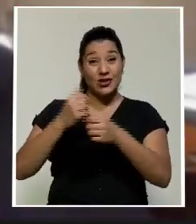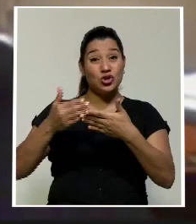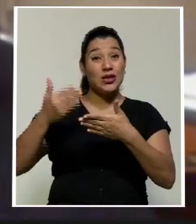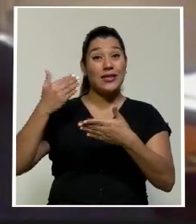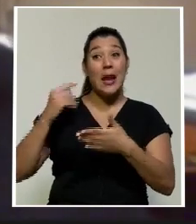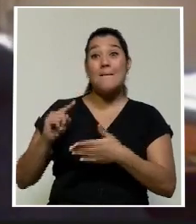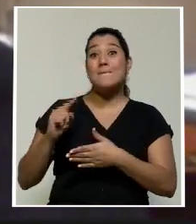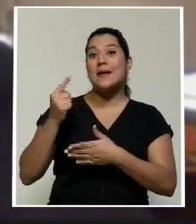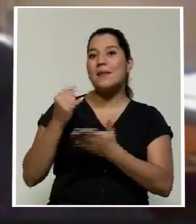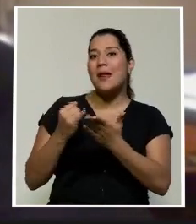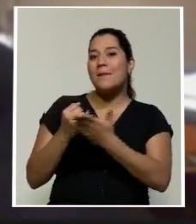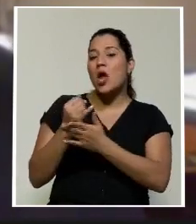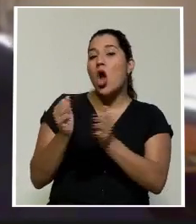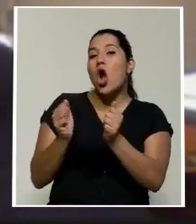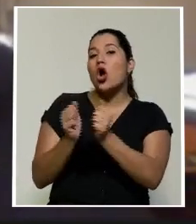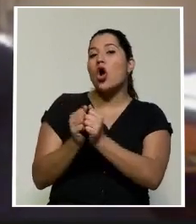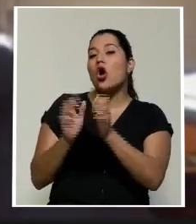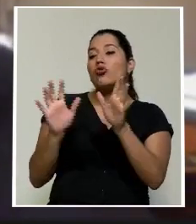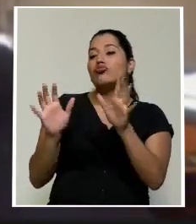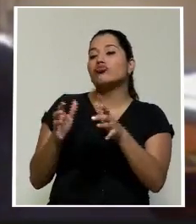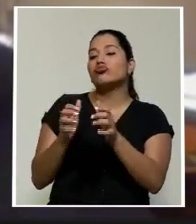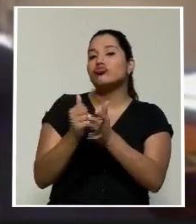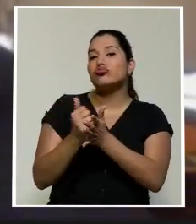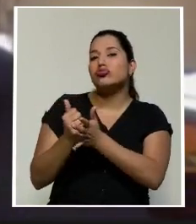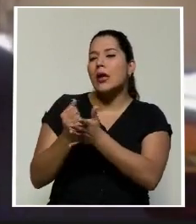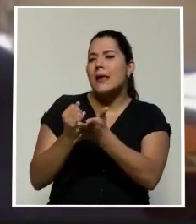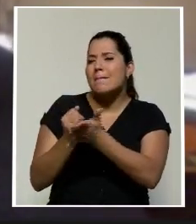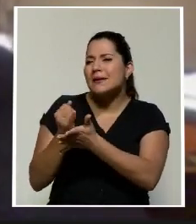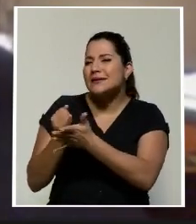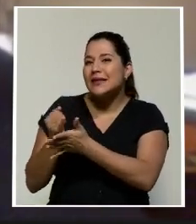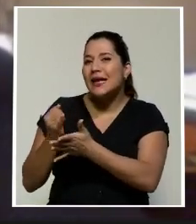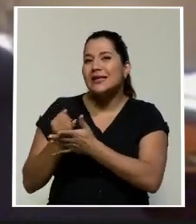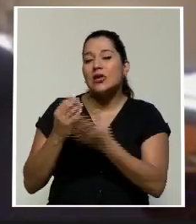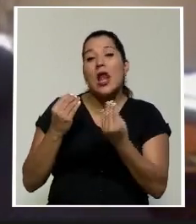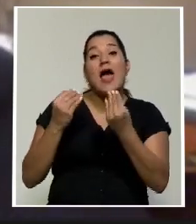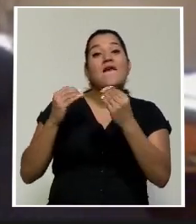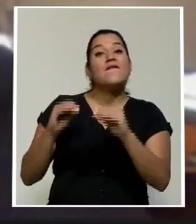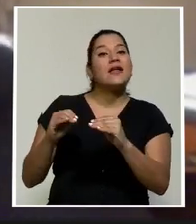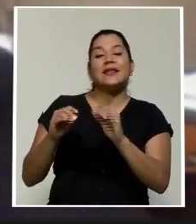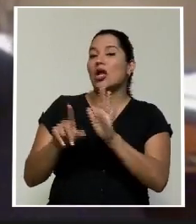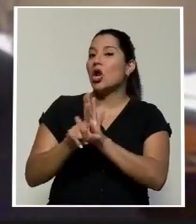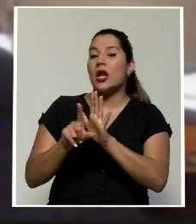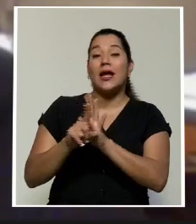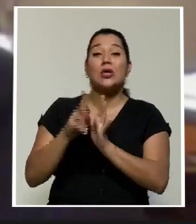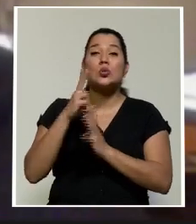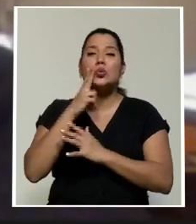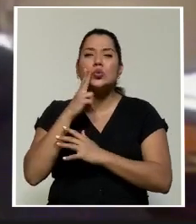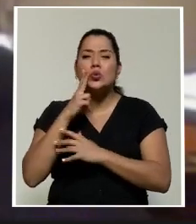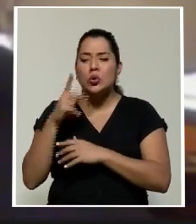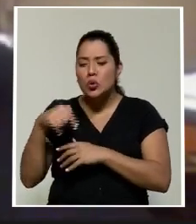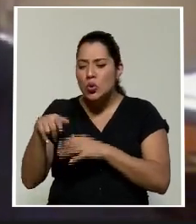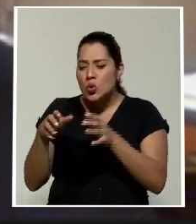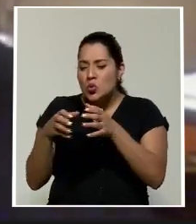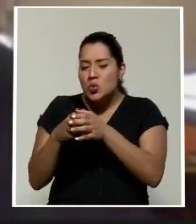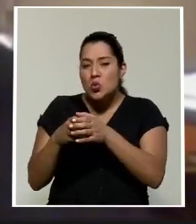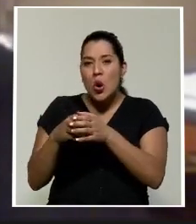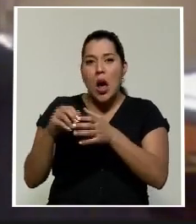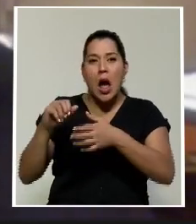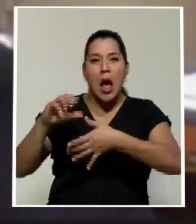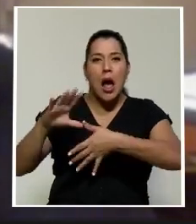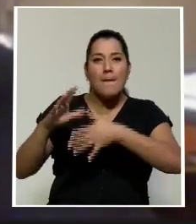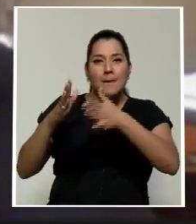colaborativa que se investigó el contrabando de cigarrillos. Y lo hicimos entre un grupito chiquitito de unos americanos que estaban